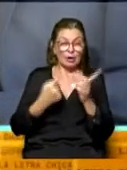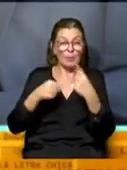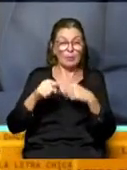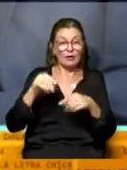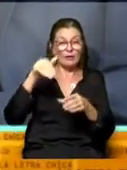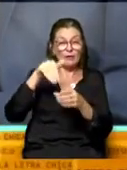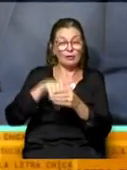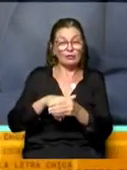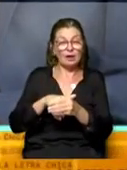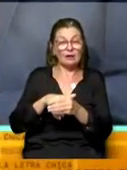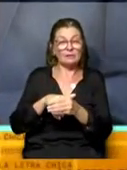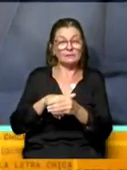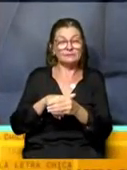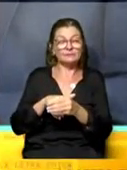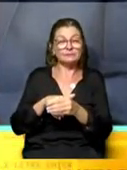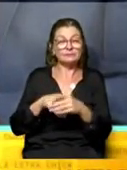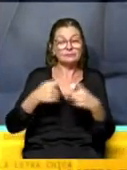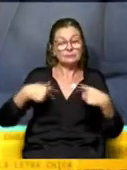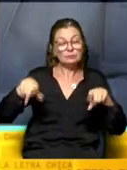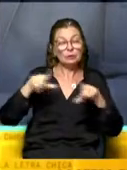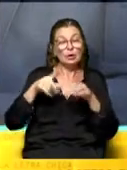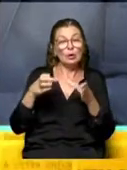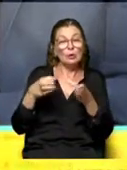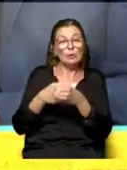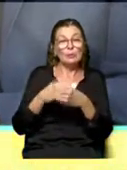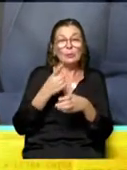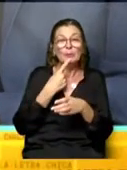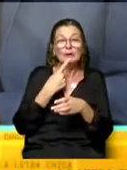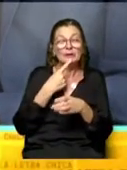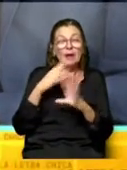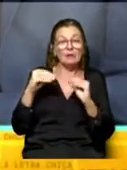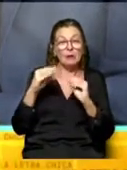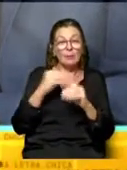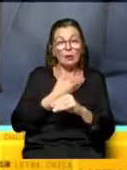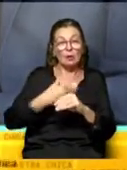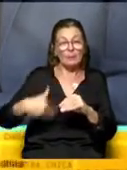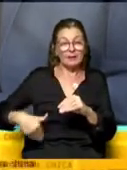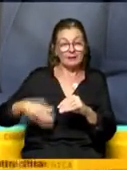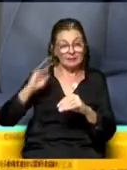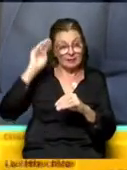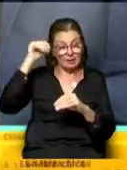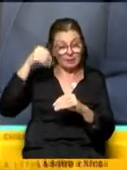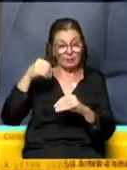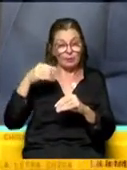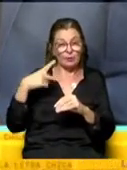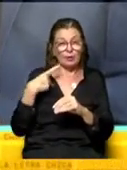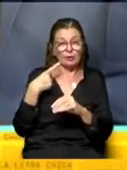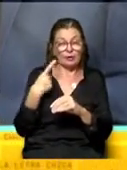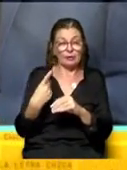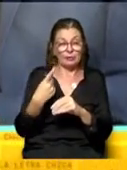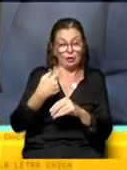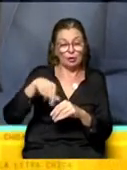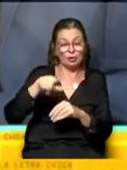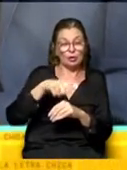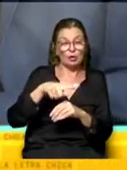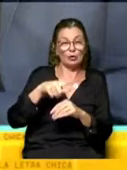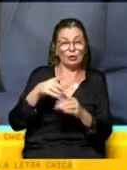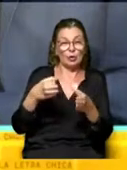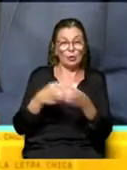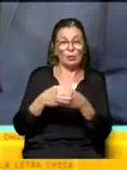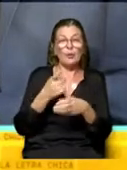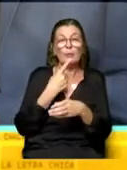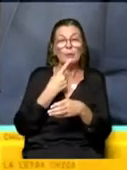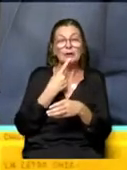votaron legisladores de todos los partidos políticos. Hablamos hasta con el presidente de la República, con los directorios de todos los partidos